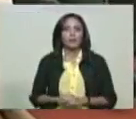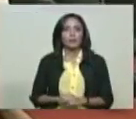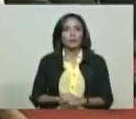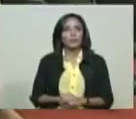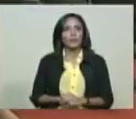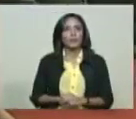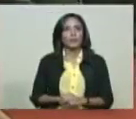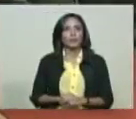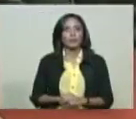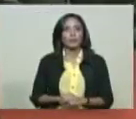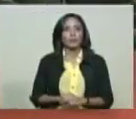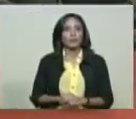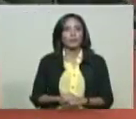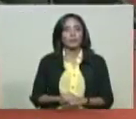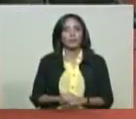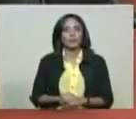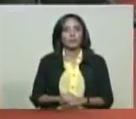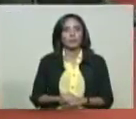amoroso